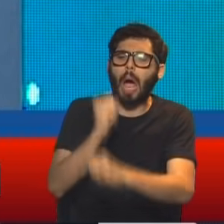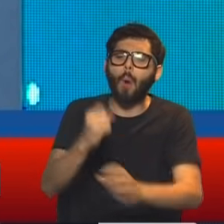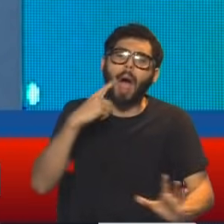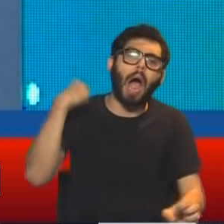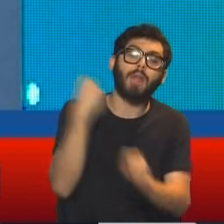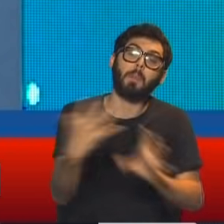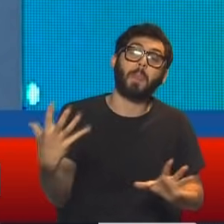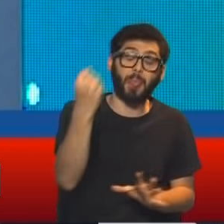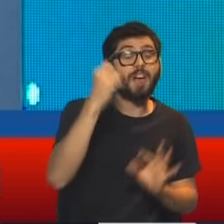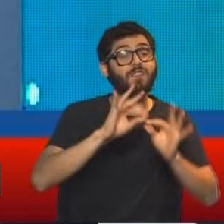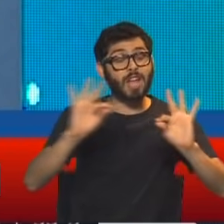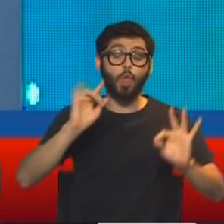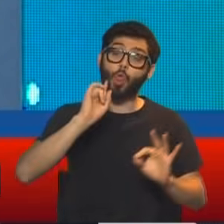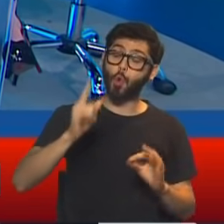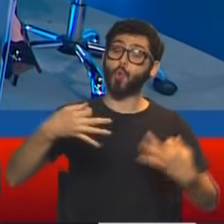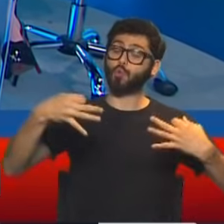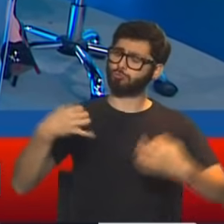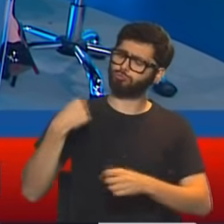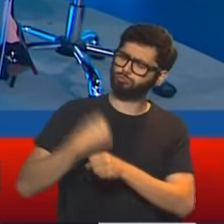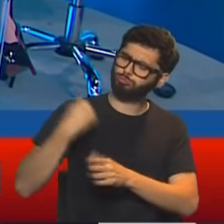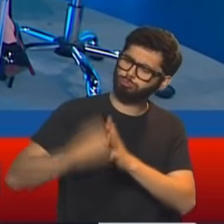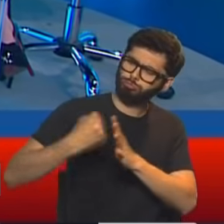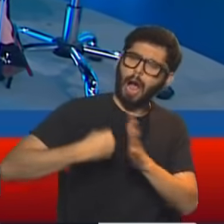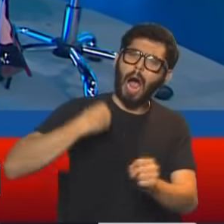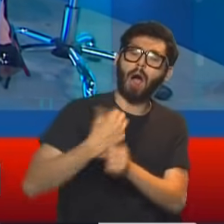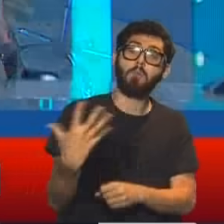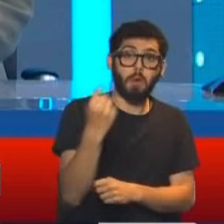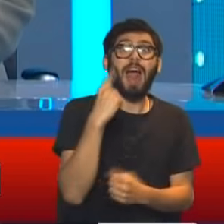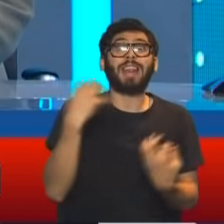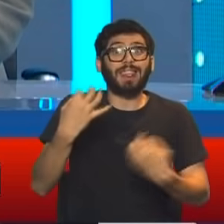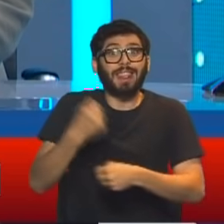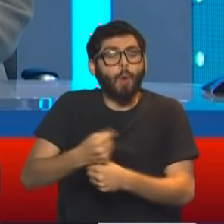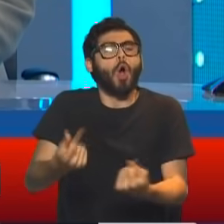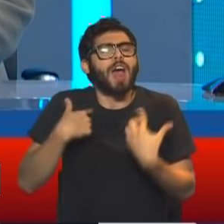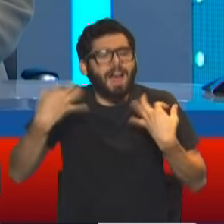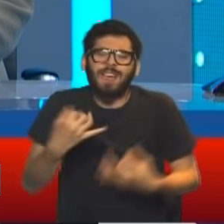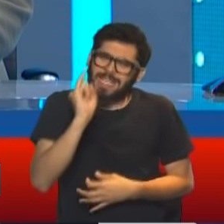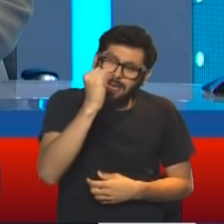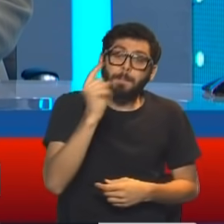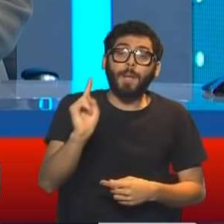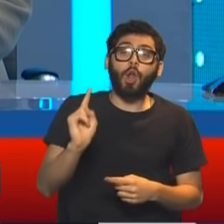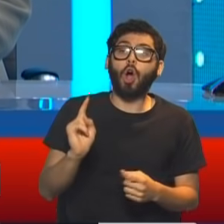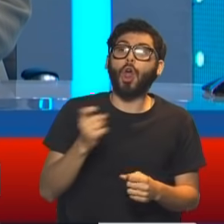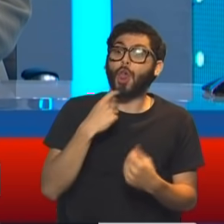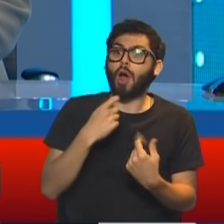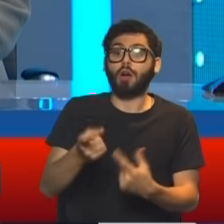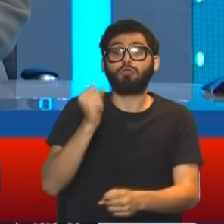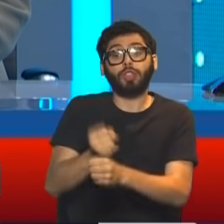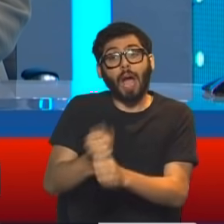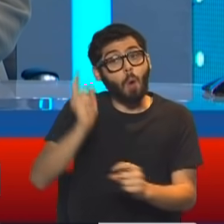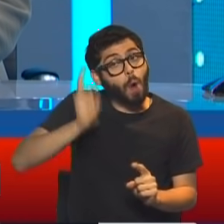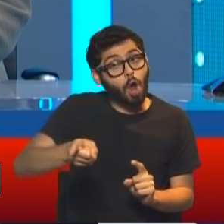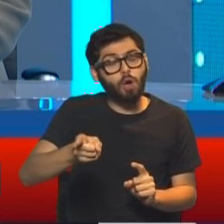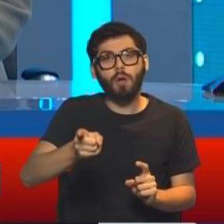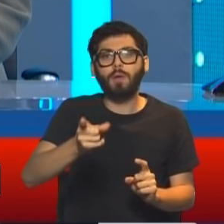frases divina, muy lindo y muy digno para cualquier persona, y yo creo que el trabajo dignifica a todas las personas, encubre la idea de que no partimos todos